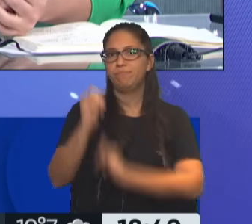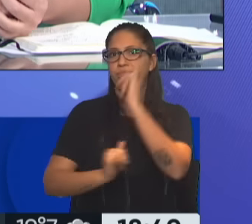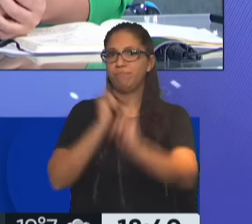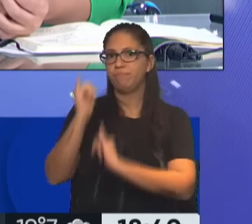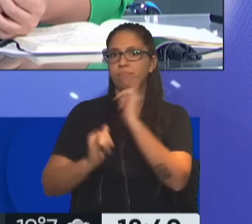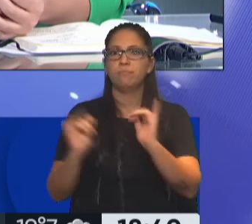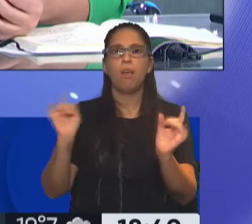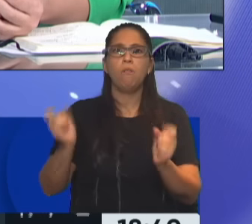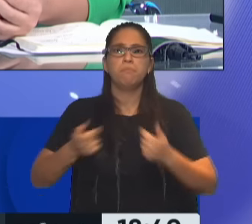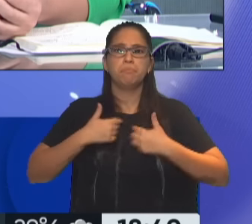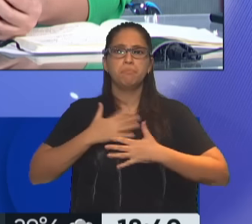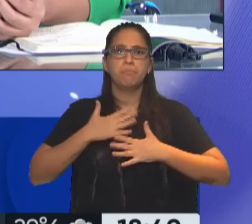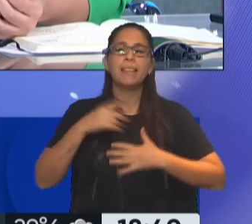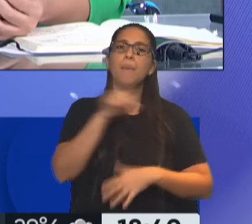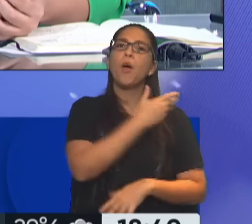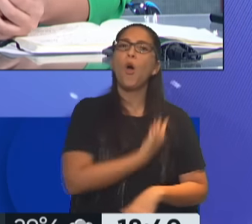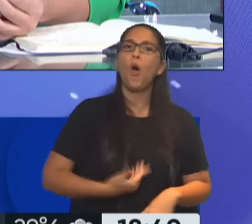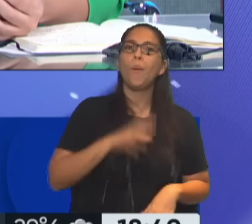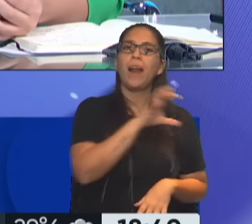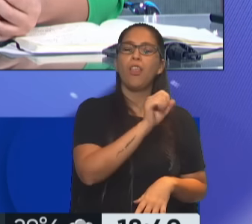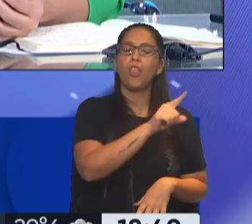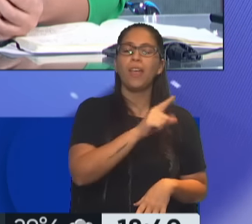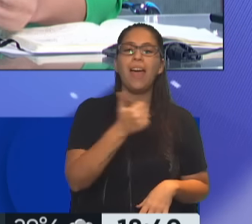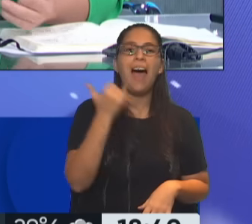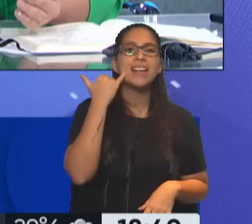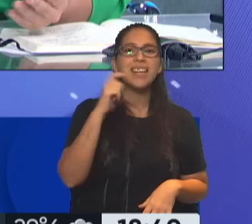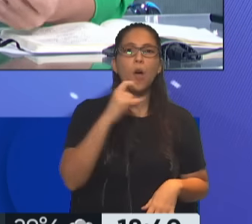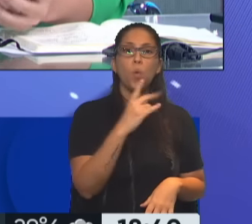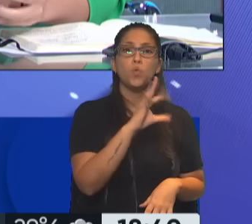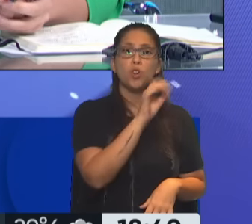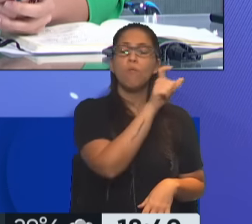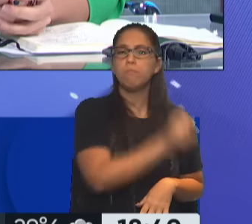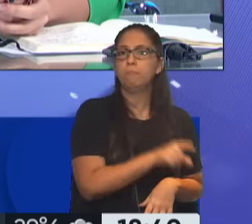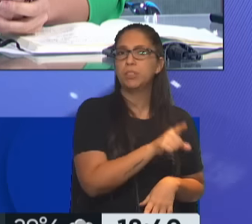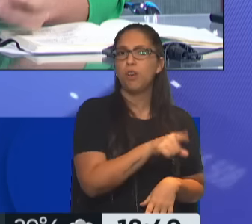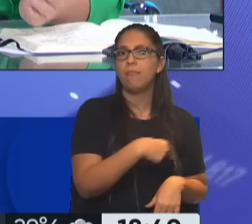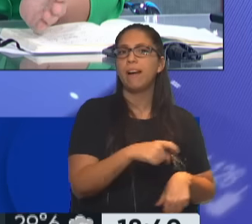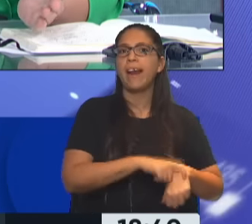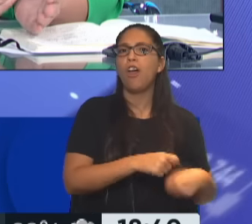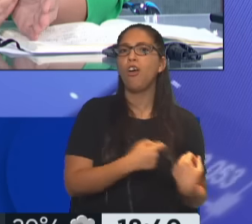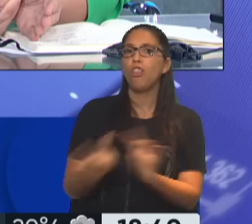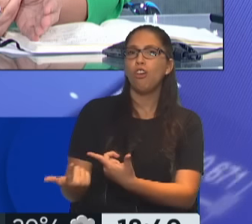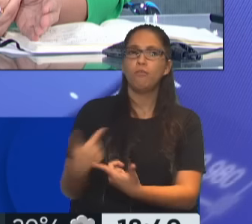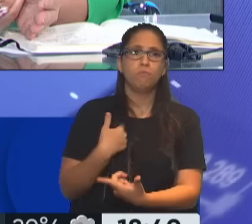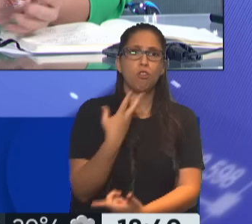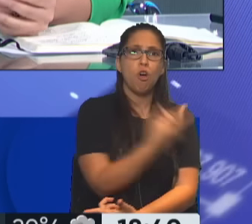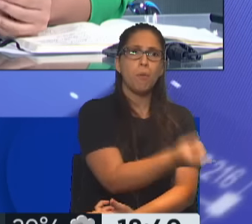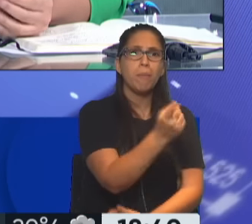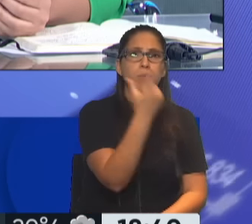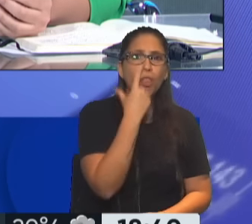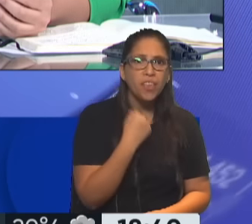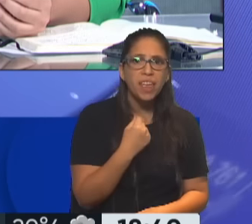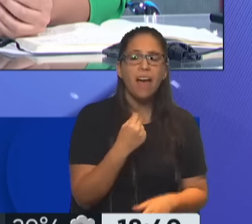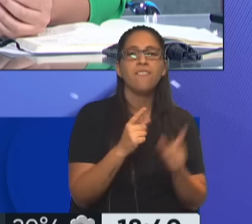sido señalado el gobernador de Ayacucho justamente como una de las personas que le habría entregado un reloj porque lo había comprado el mismo día de la fecha